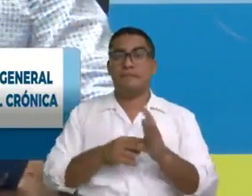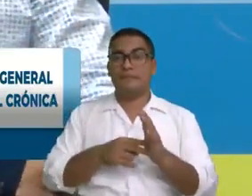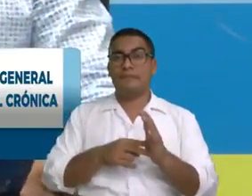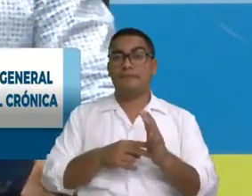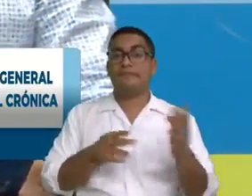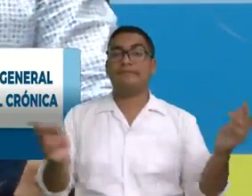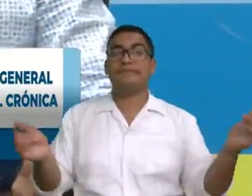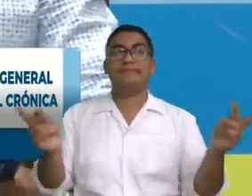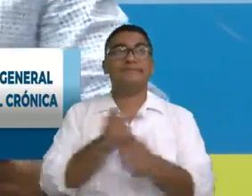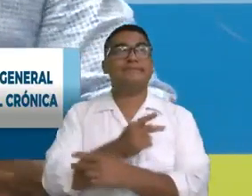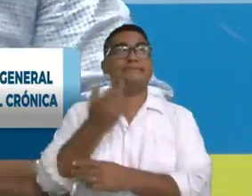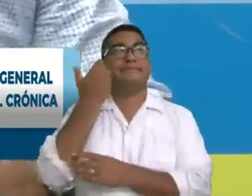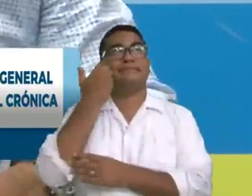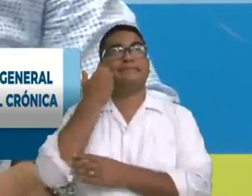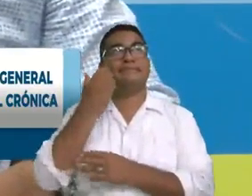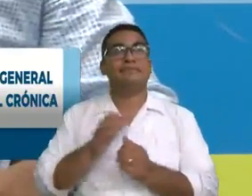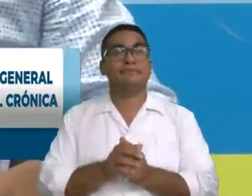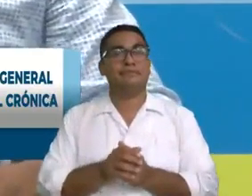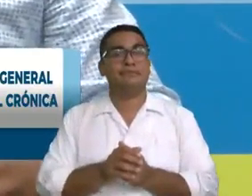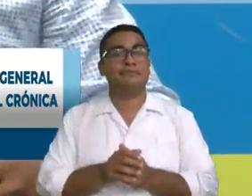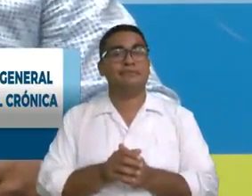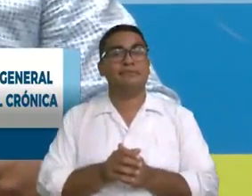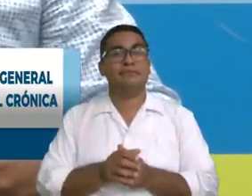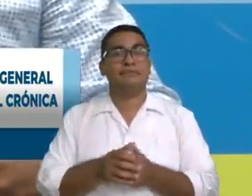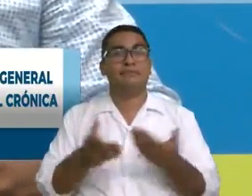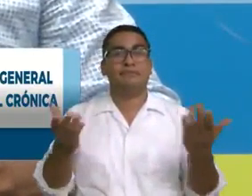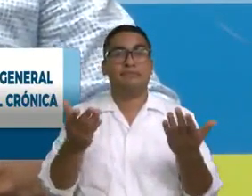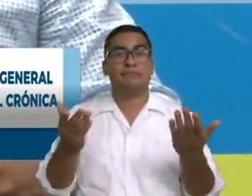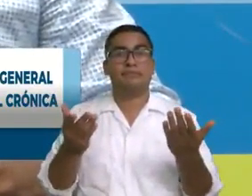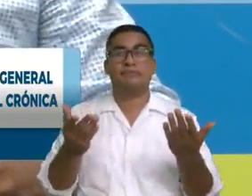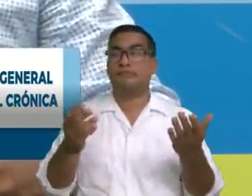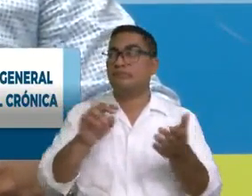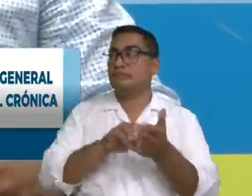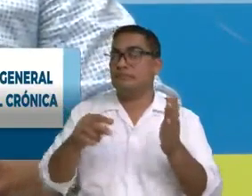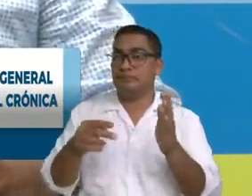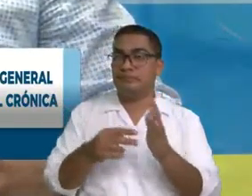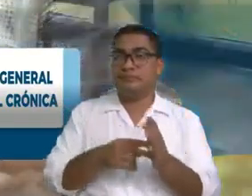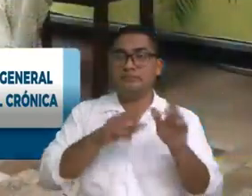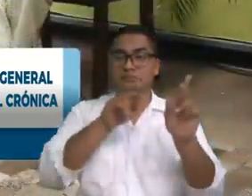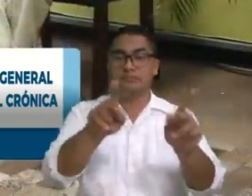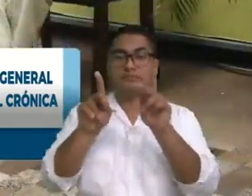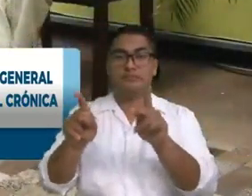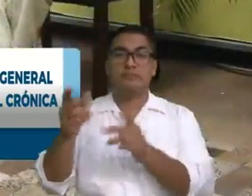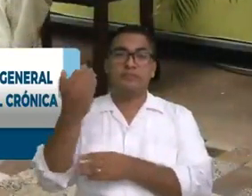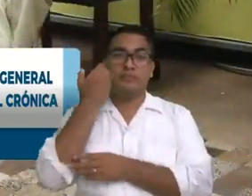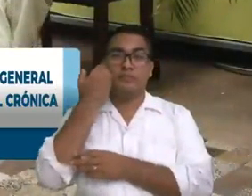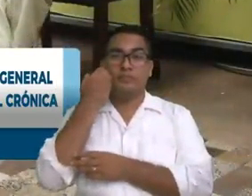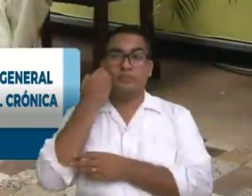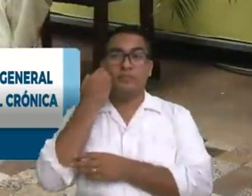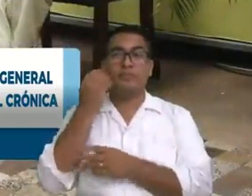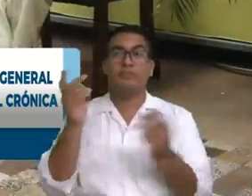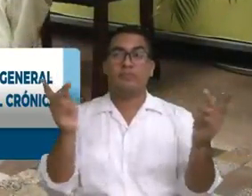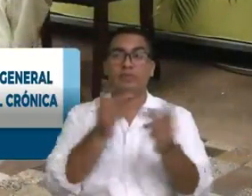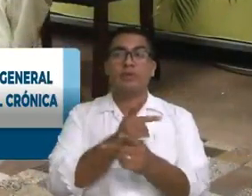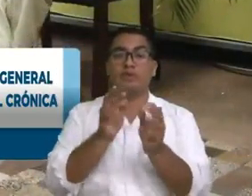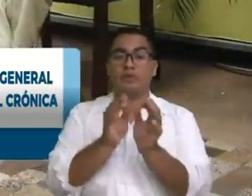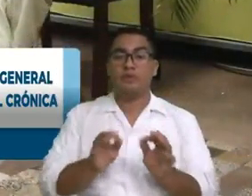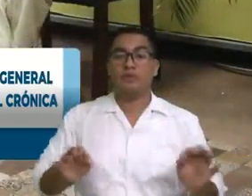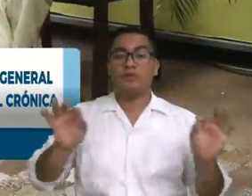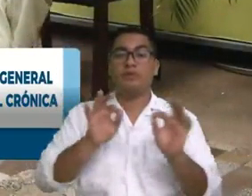su enfermedad crónica. Así es. Todo está en que el paciente con problemas crónicos tenga la disciplina de llegar